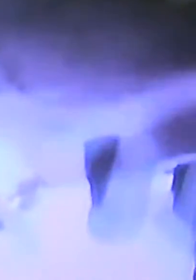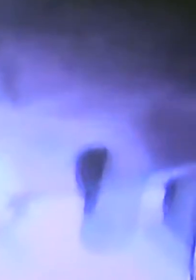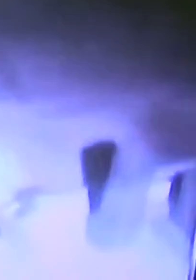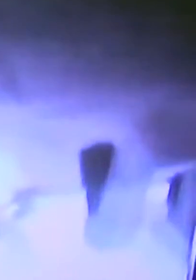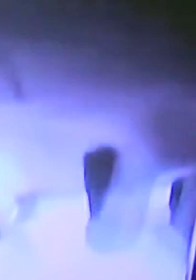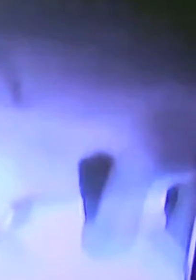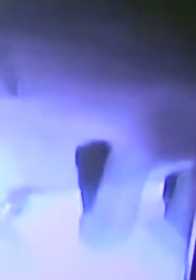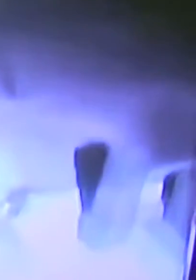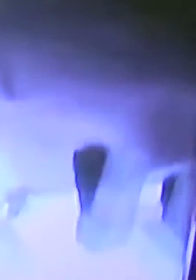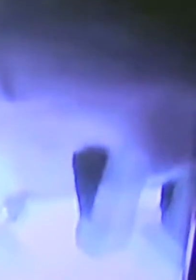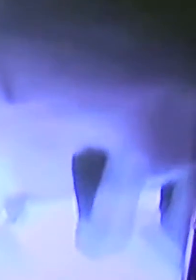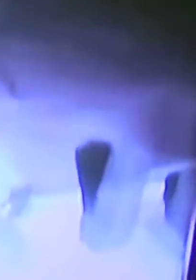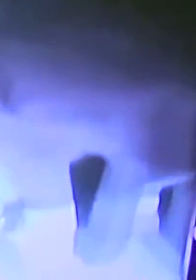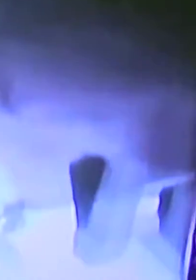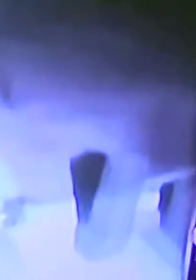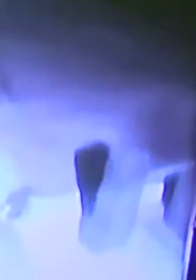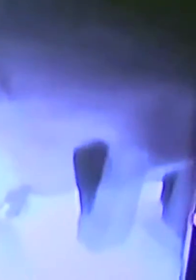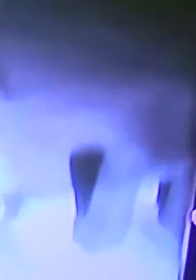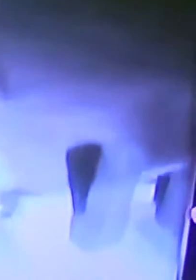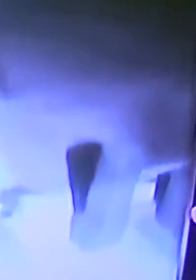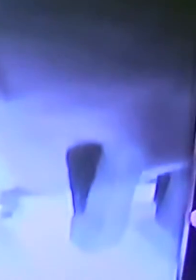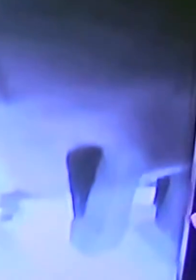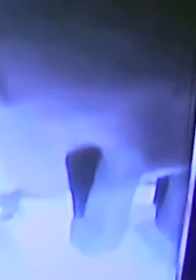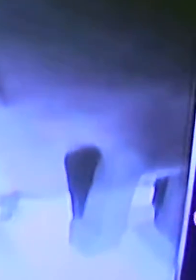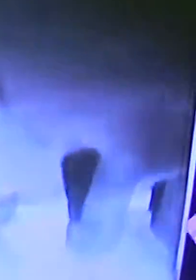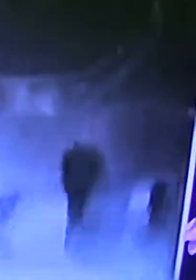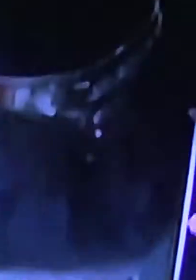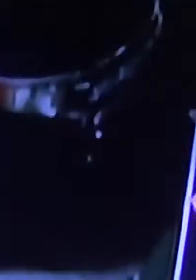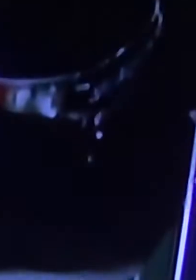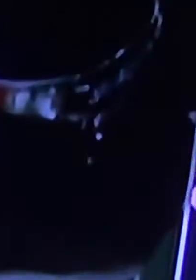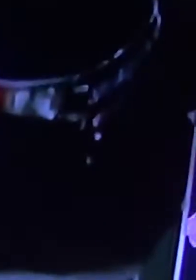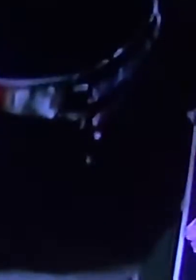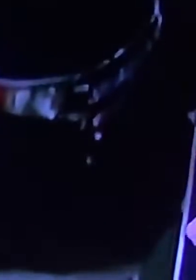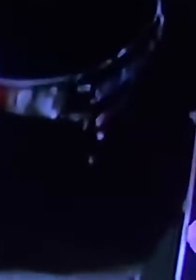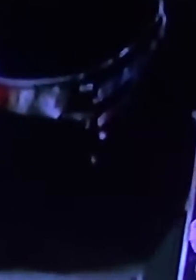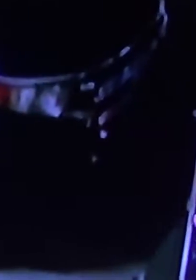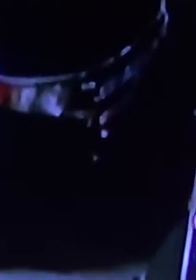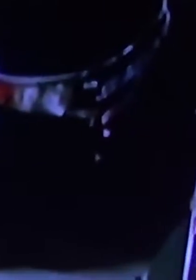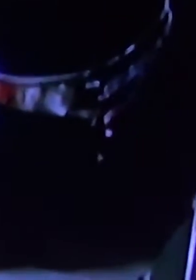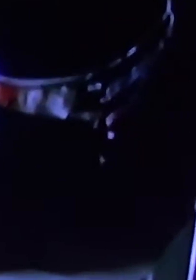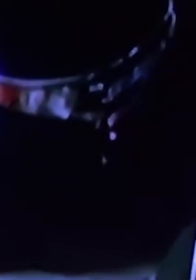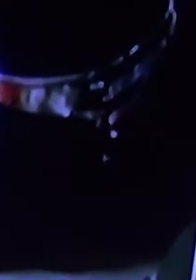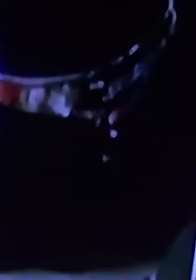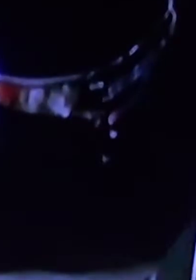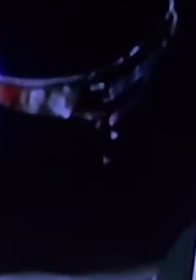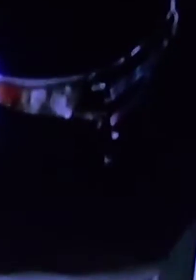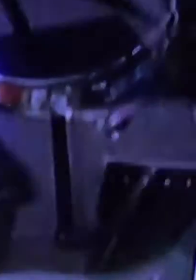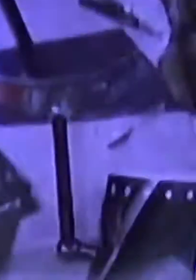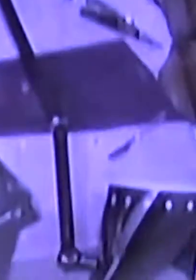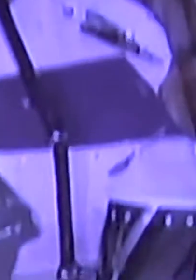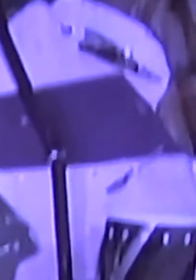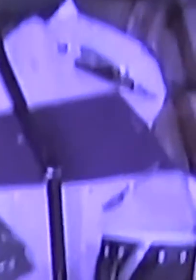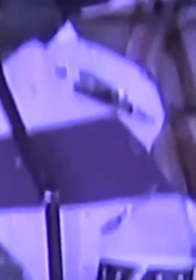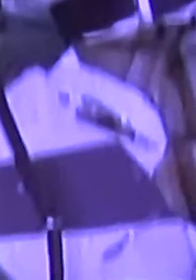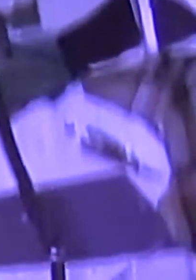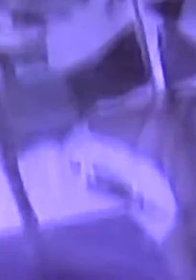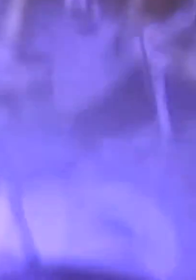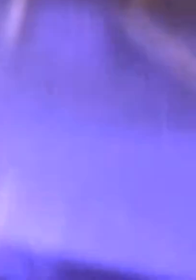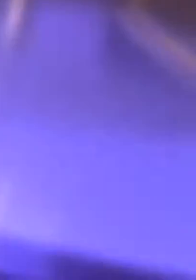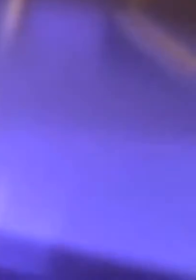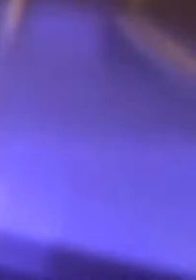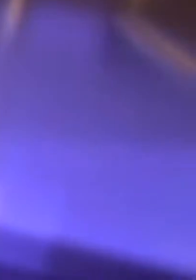en Tijuana, Rosarito, Tecate y Mexicali, en Baja California. Protección Civil no reporta daño alguno.